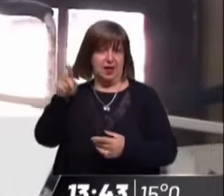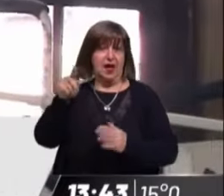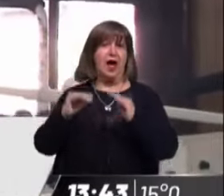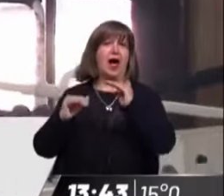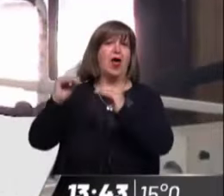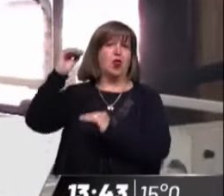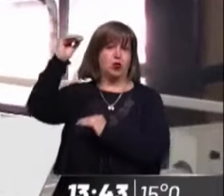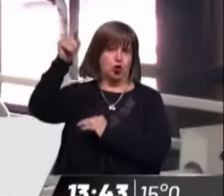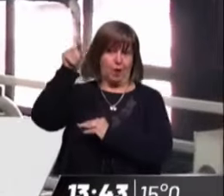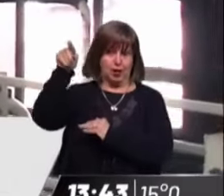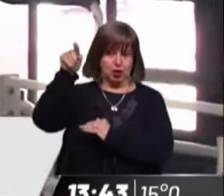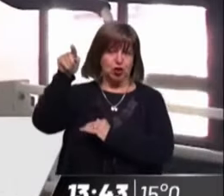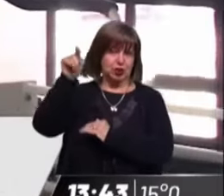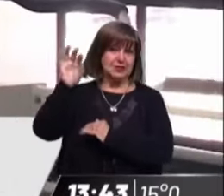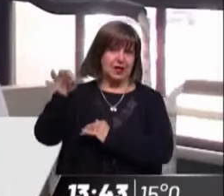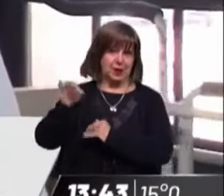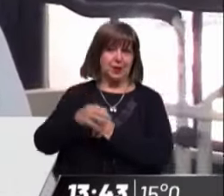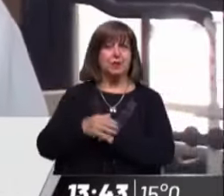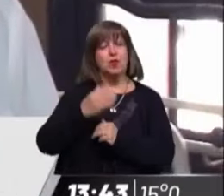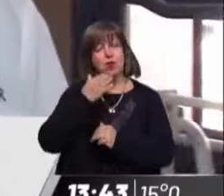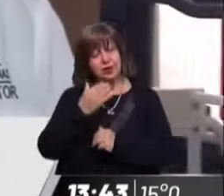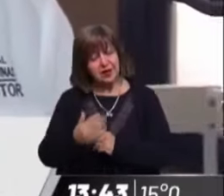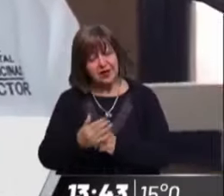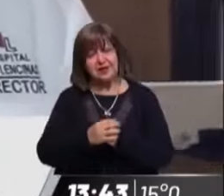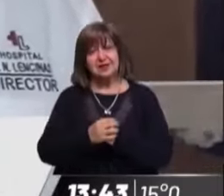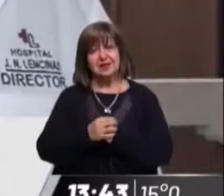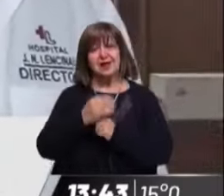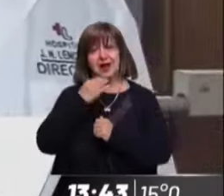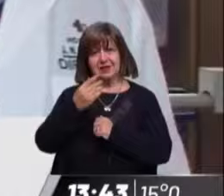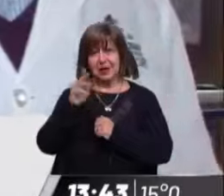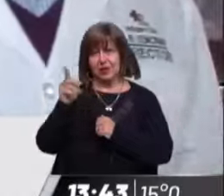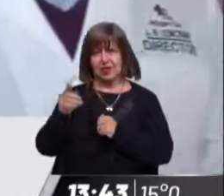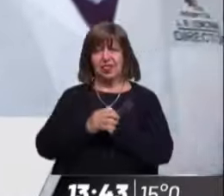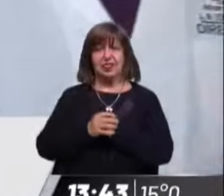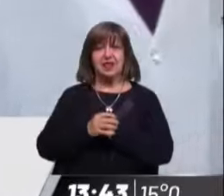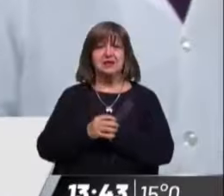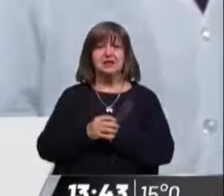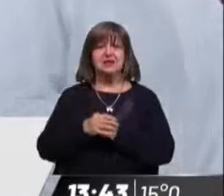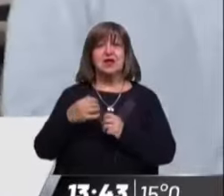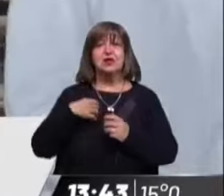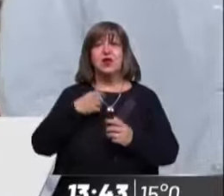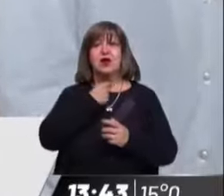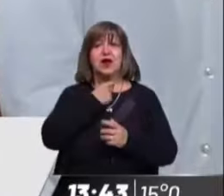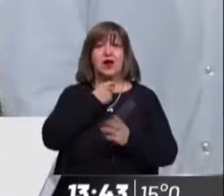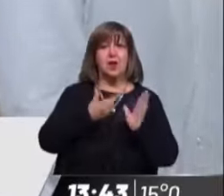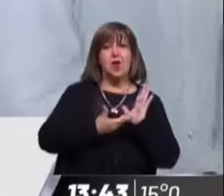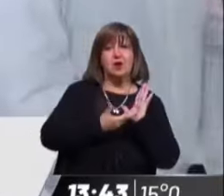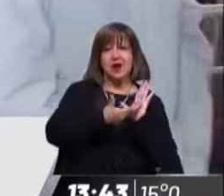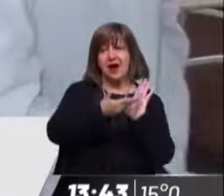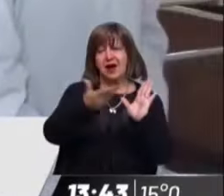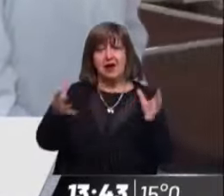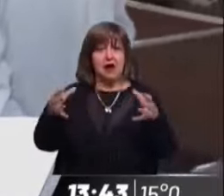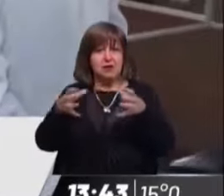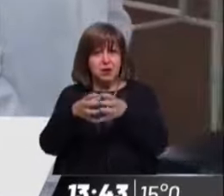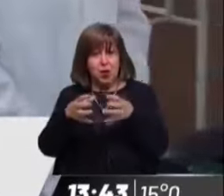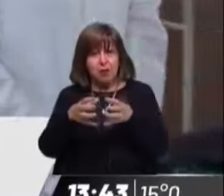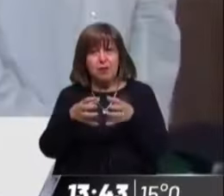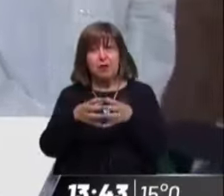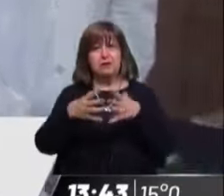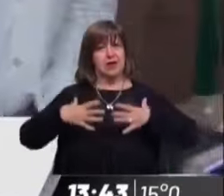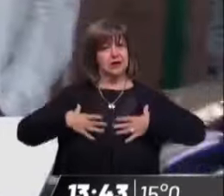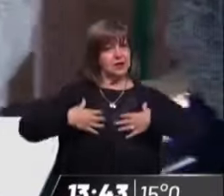mayores en el municipio de Godoy Cruz. Muchas gracias. No, gracias a ustedes, por favor. Bueno, les queríamos mostrar este grupo, que se puede, que está bueno también